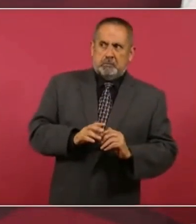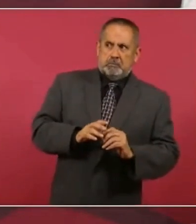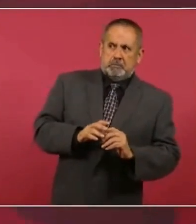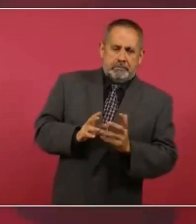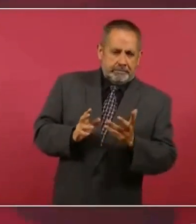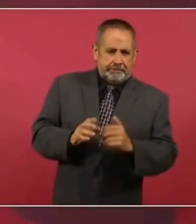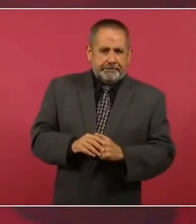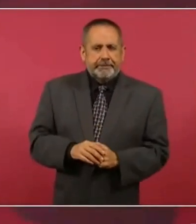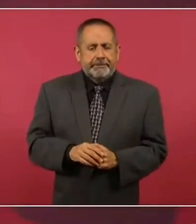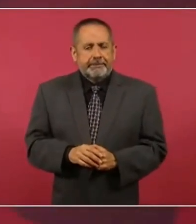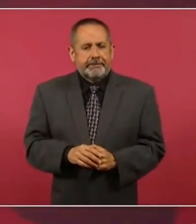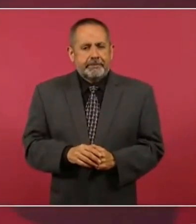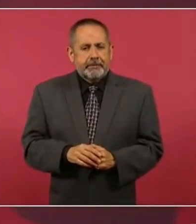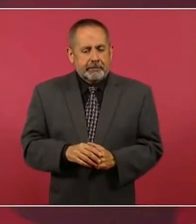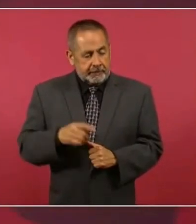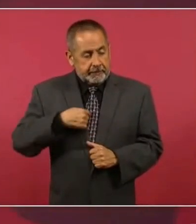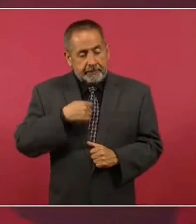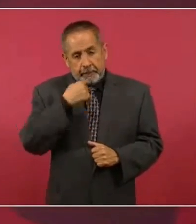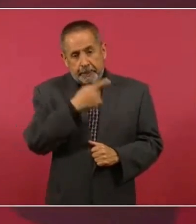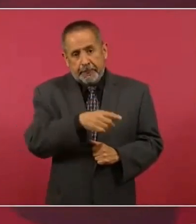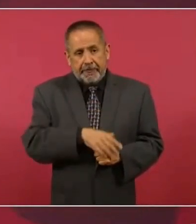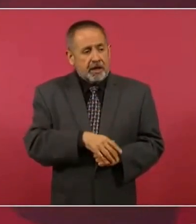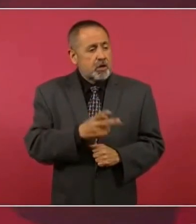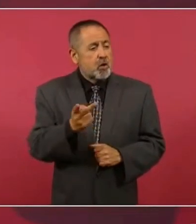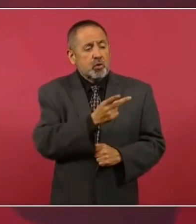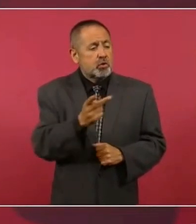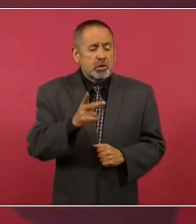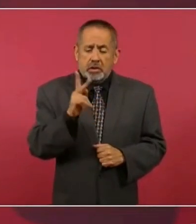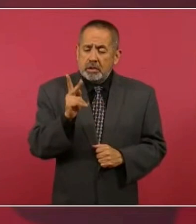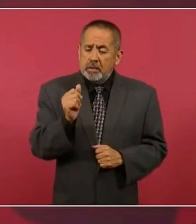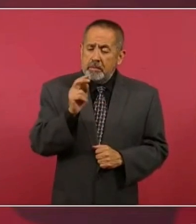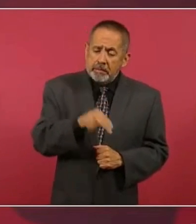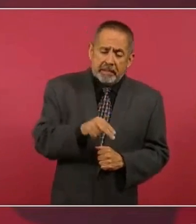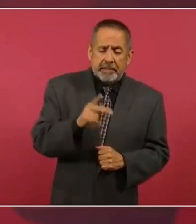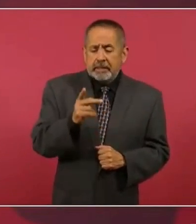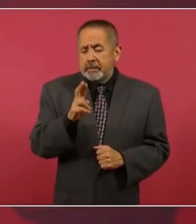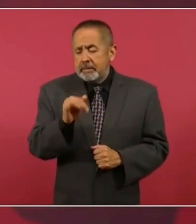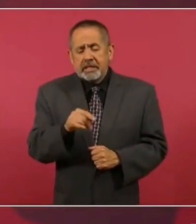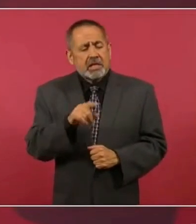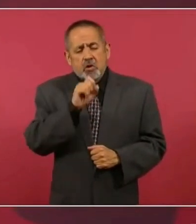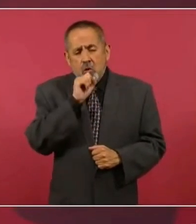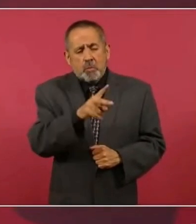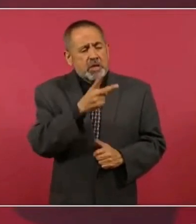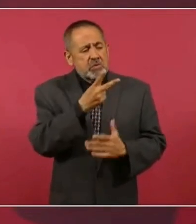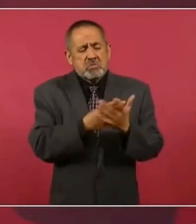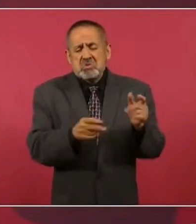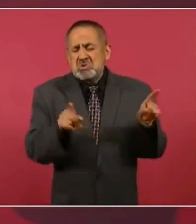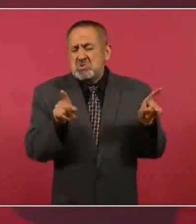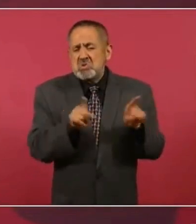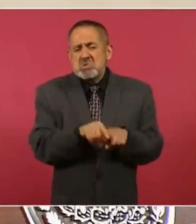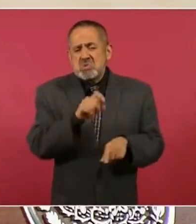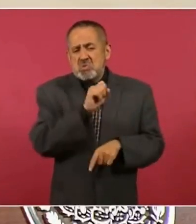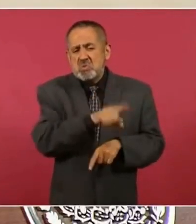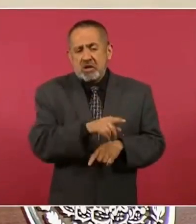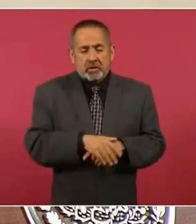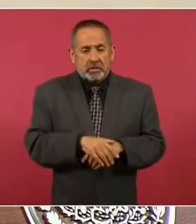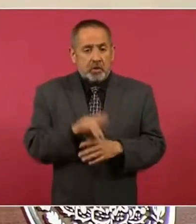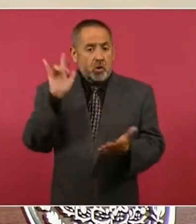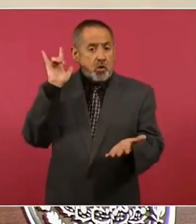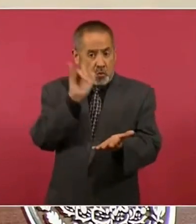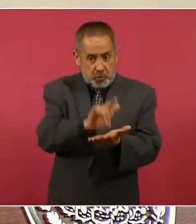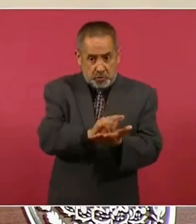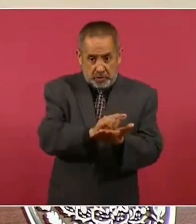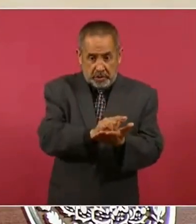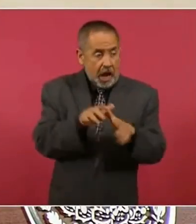Te voy a decir que son lo mismo. los del PRI, los del PAN. Vamos a llegar a un aeropuerto